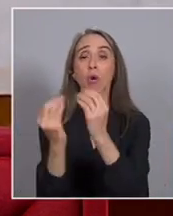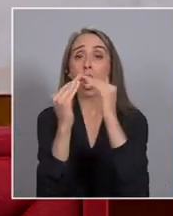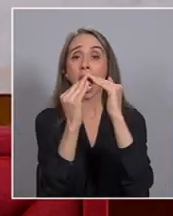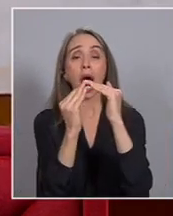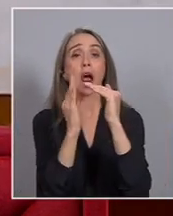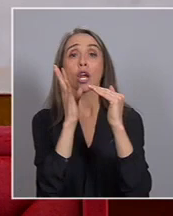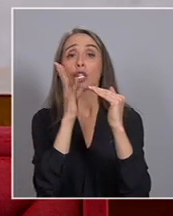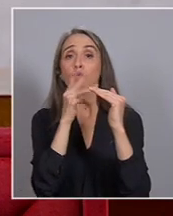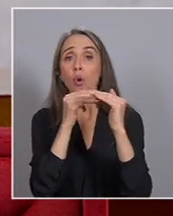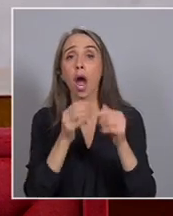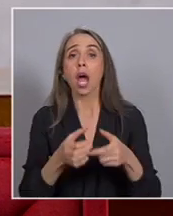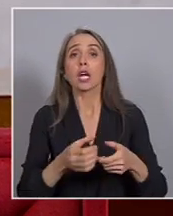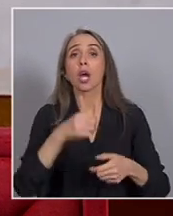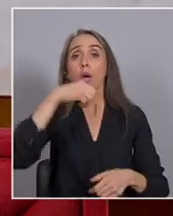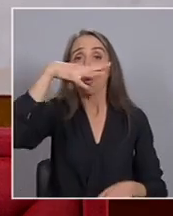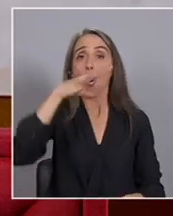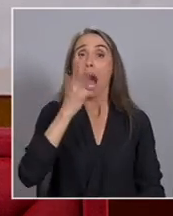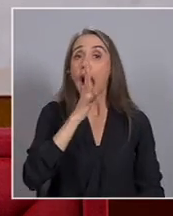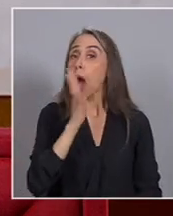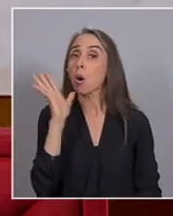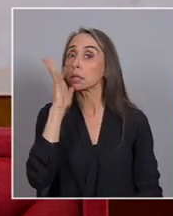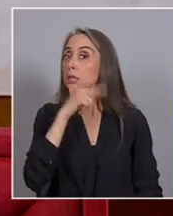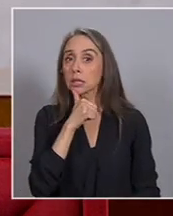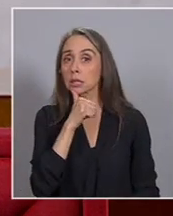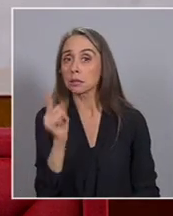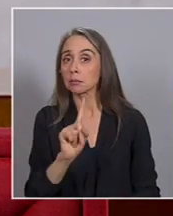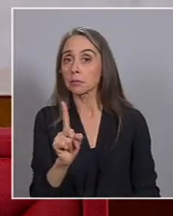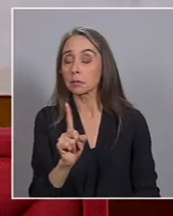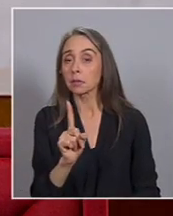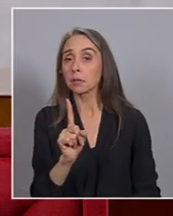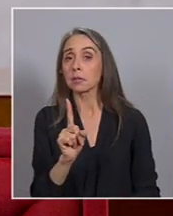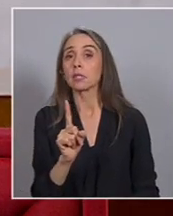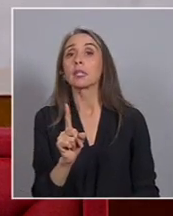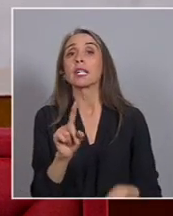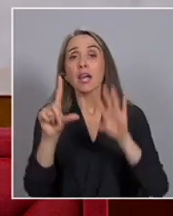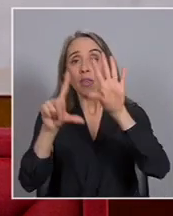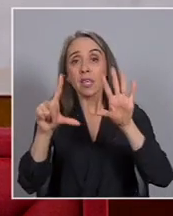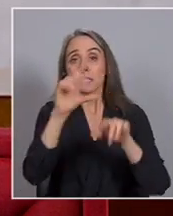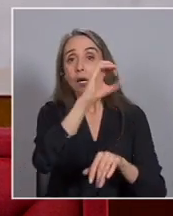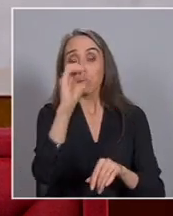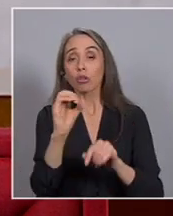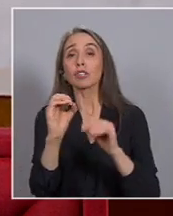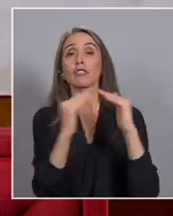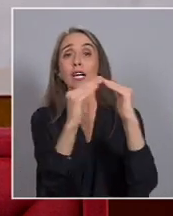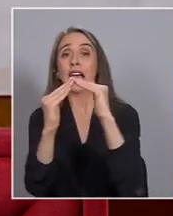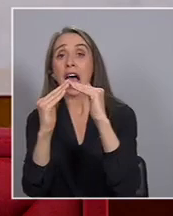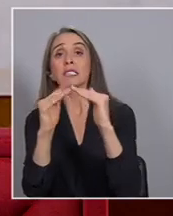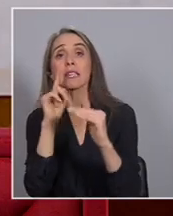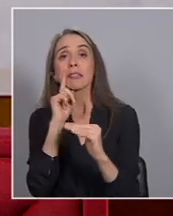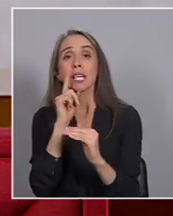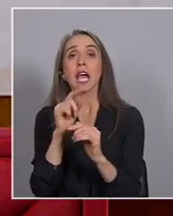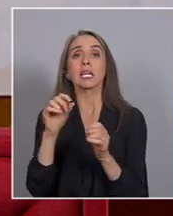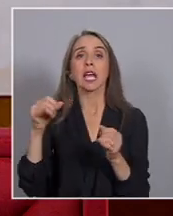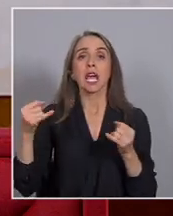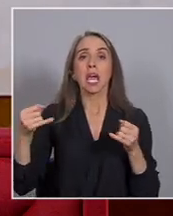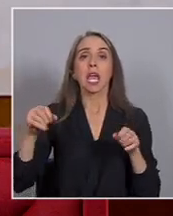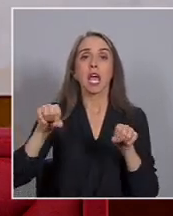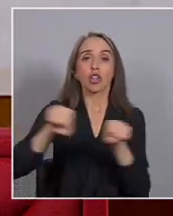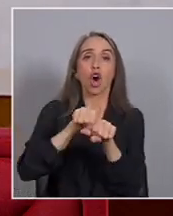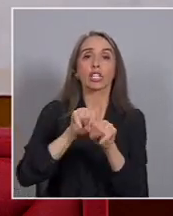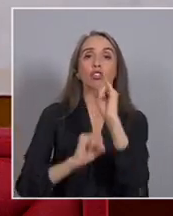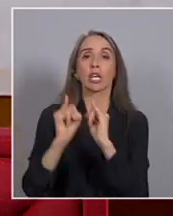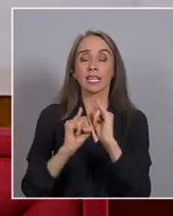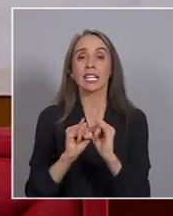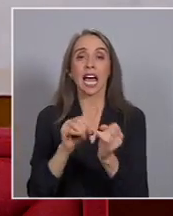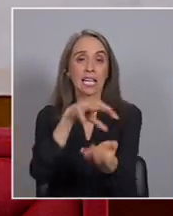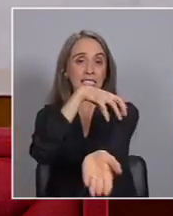cuentan con acceso a servicios básicos como agua o electricidad y solo el 17% tiene conexión a internet fija, mientras que en las ciudades